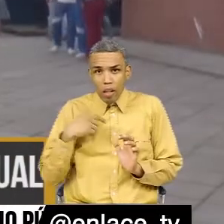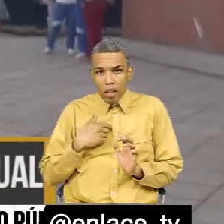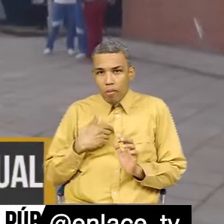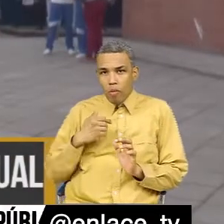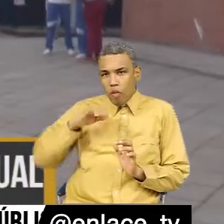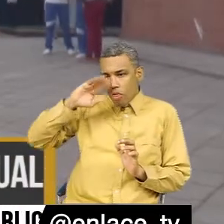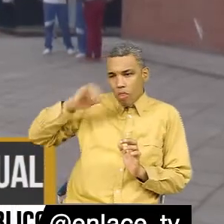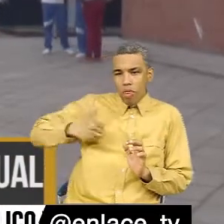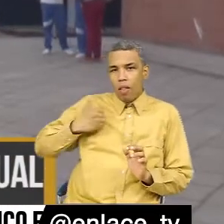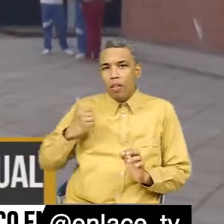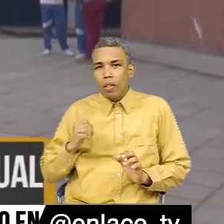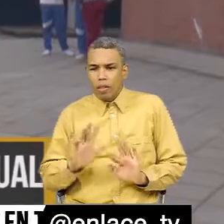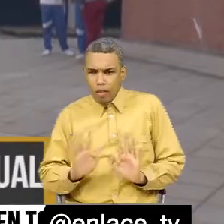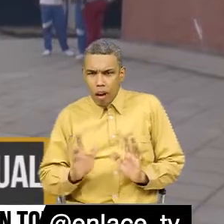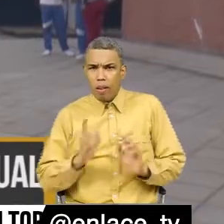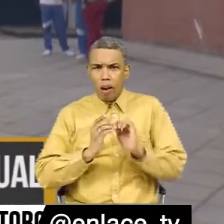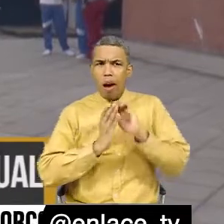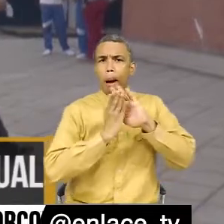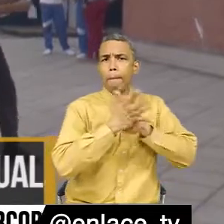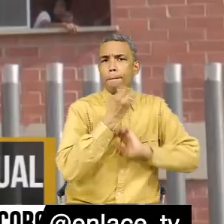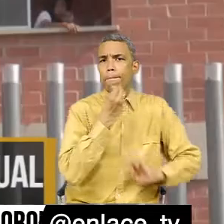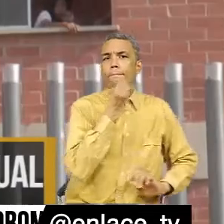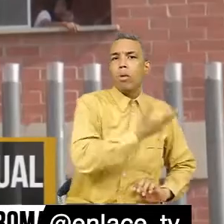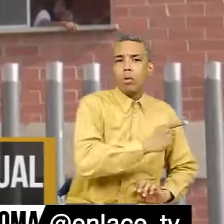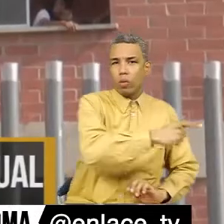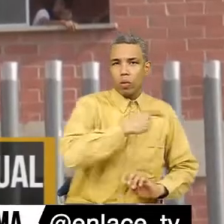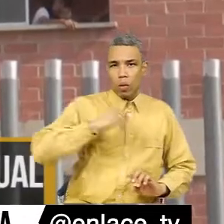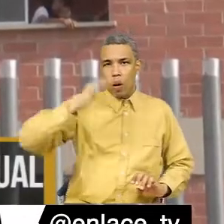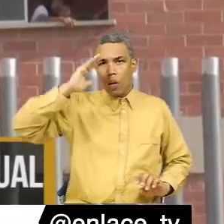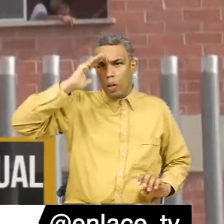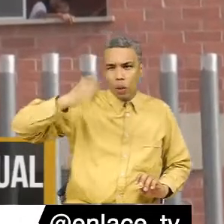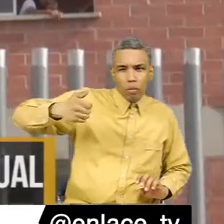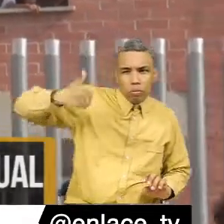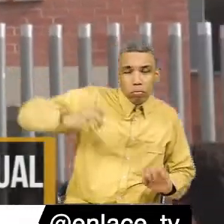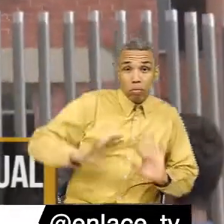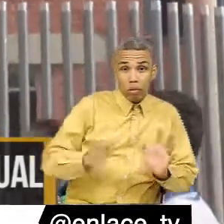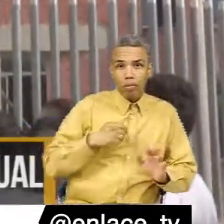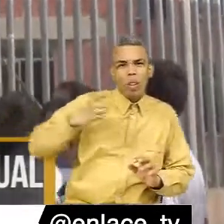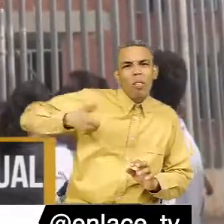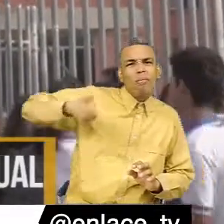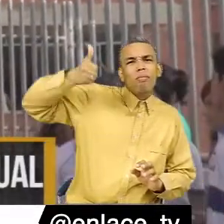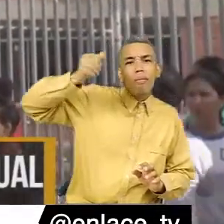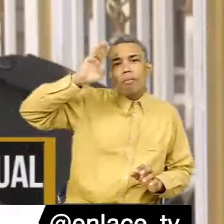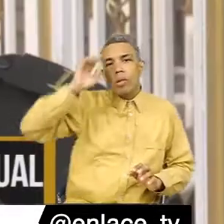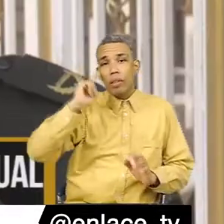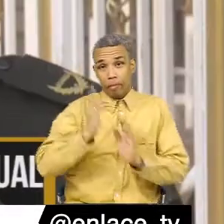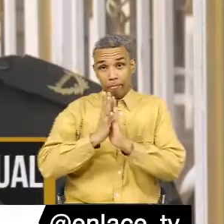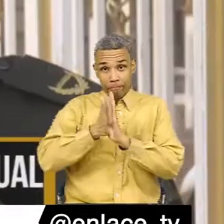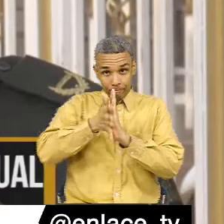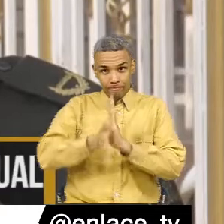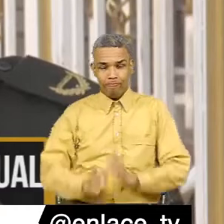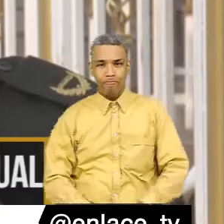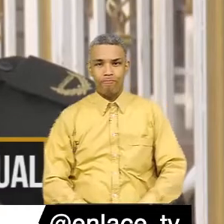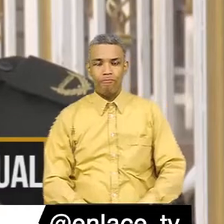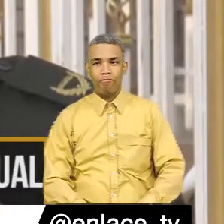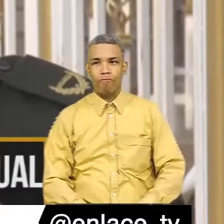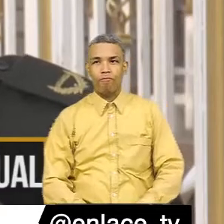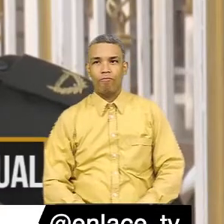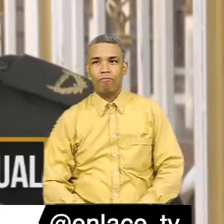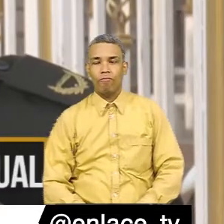Policía del Magdalena Medio, a través del comandante de la estación, Mayor Alejandro Torres, esto dijo sobre lo acontecido. Bueno, en estos momentos con